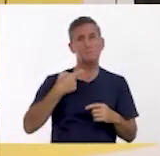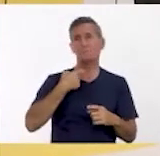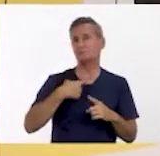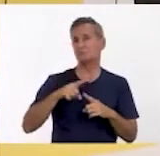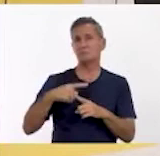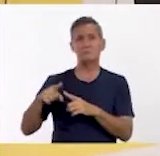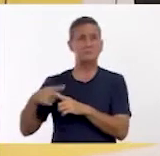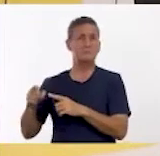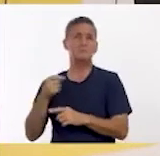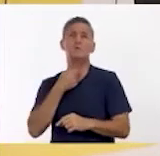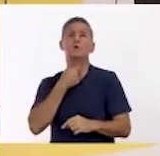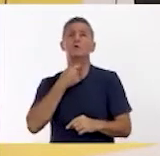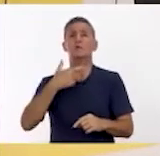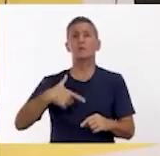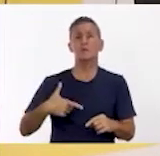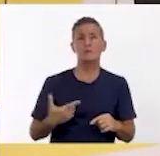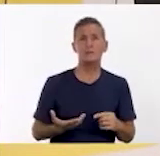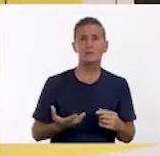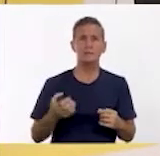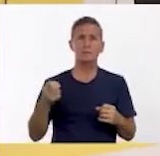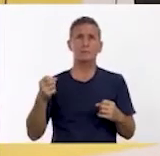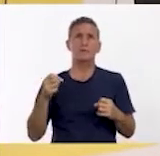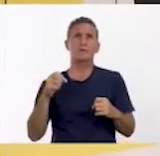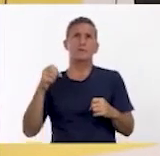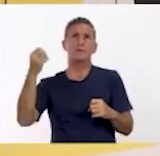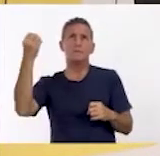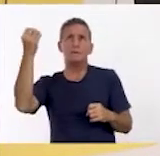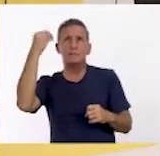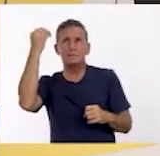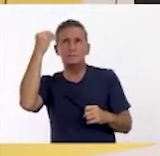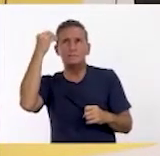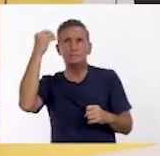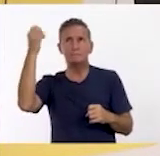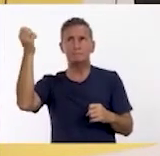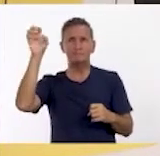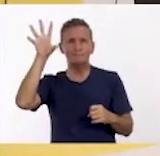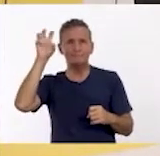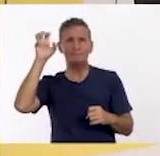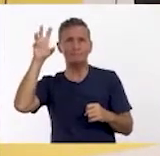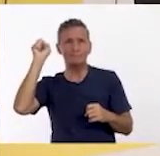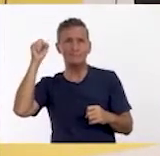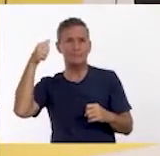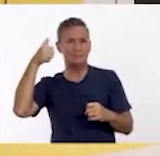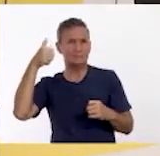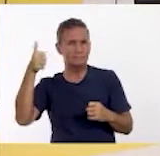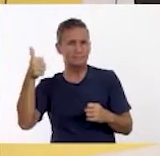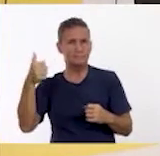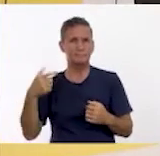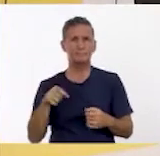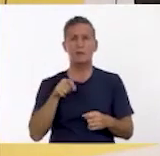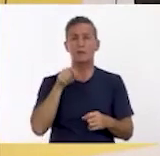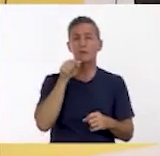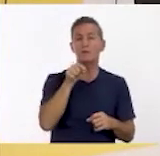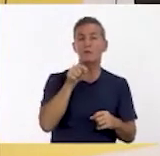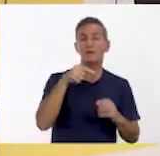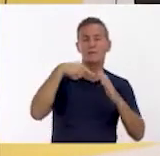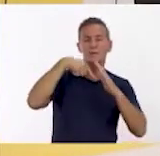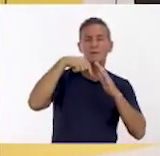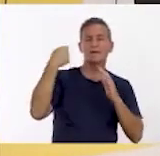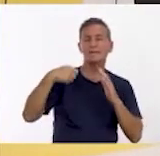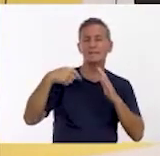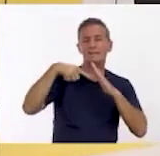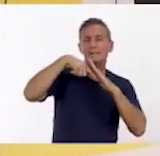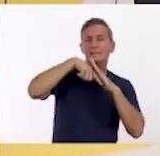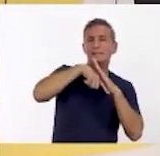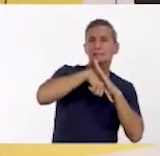otras explicaciones, a otros ejemplos que les serán de mayor claridad. Por ahí va a andar ese